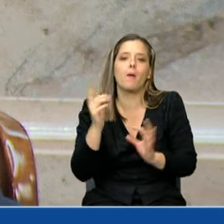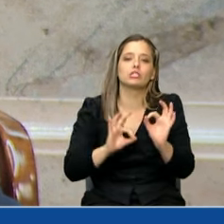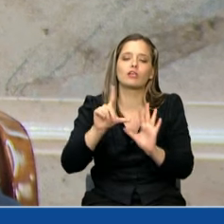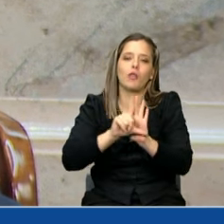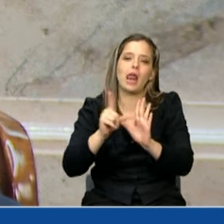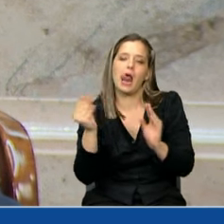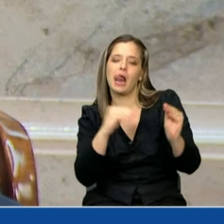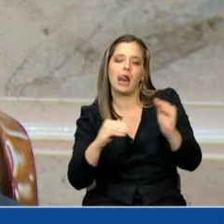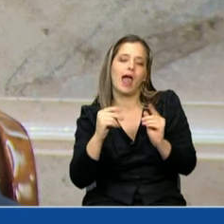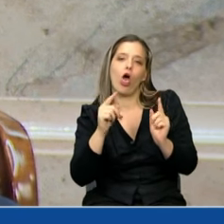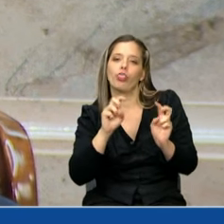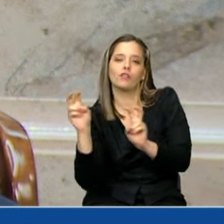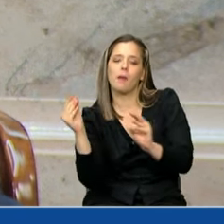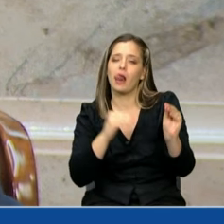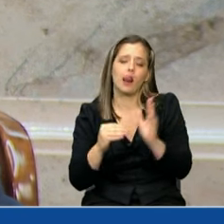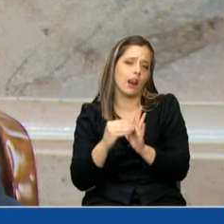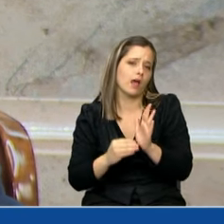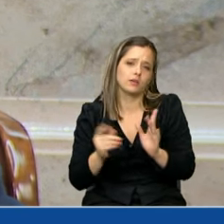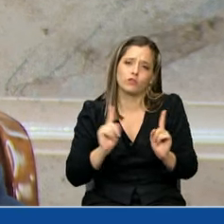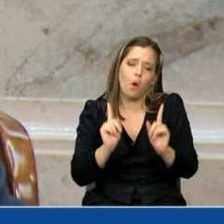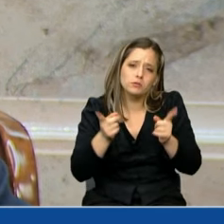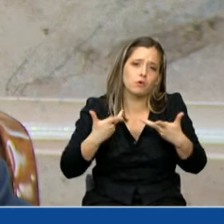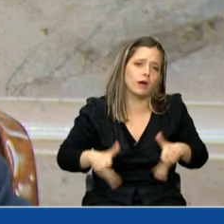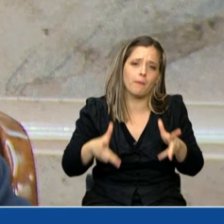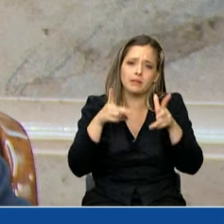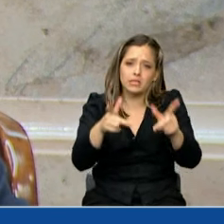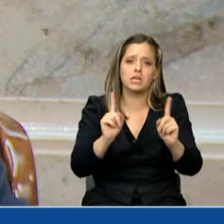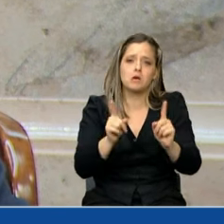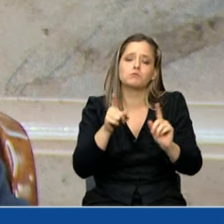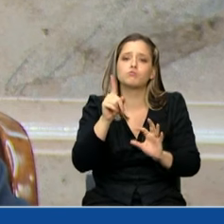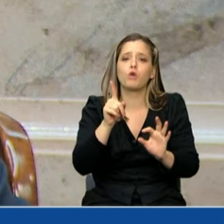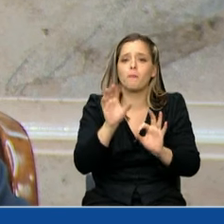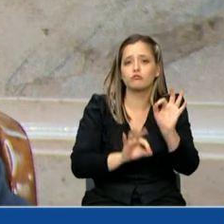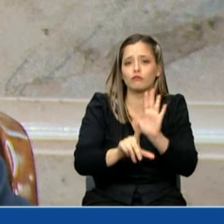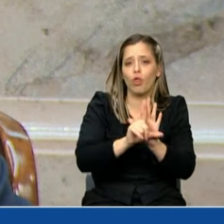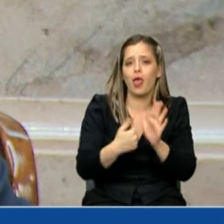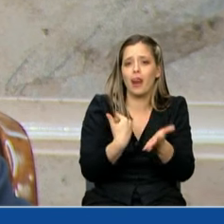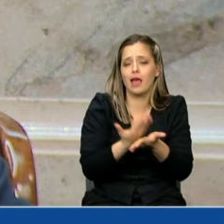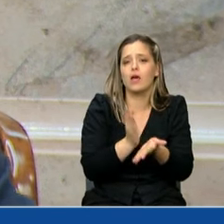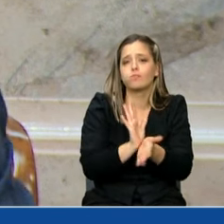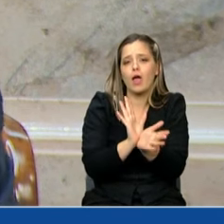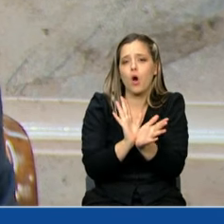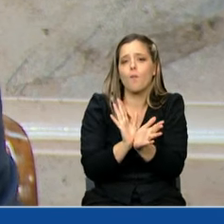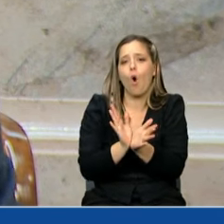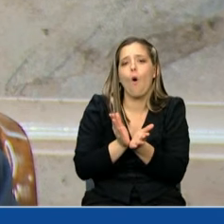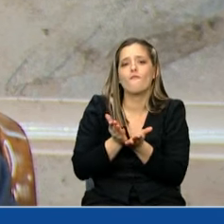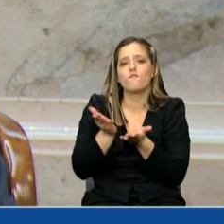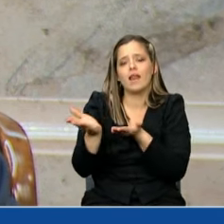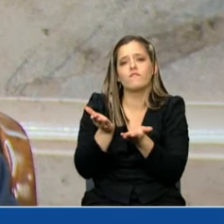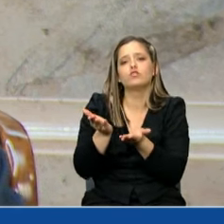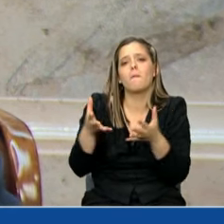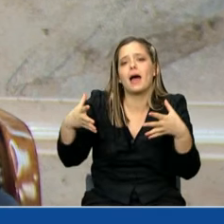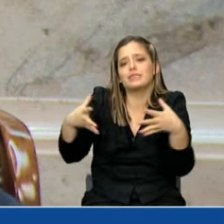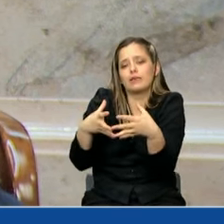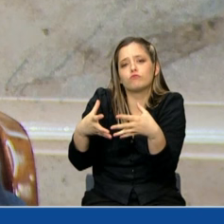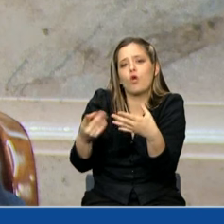realidad es que acá se está trabajando por los intereses de un sector específico de una empresa nacial internacional con